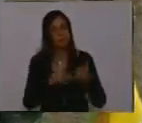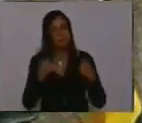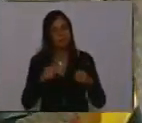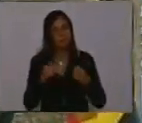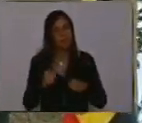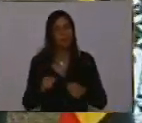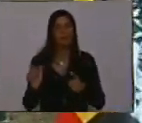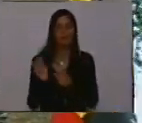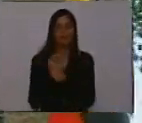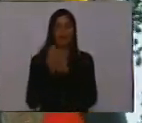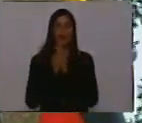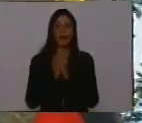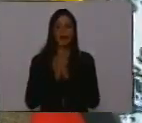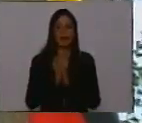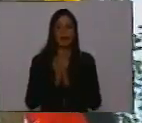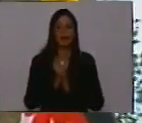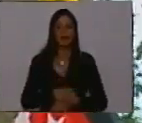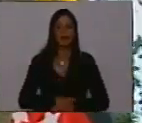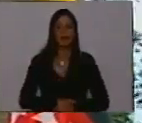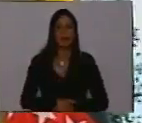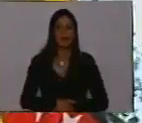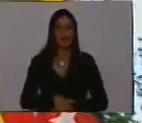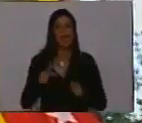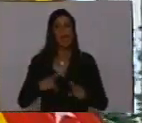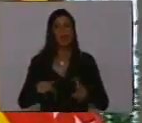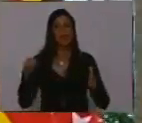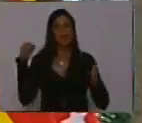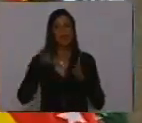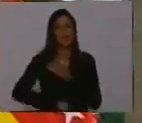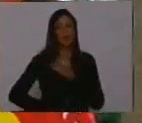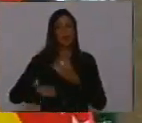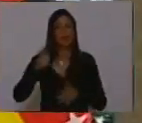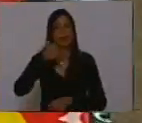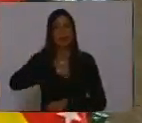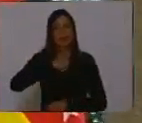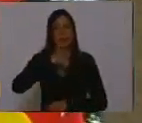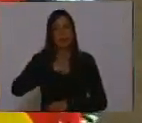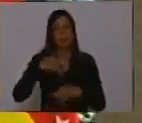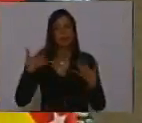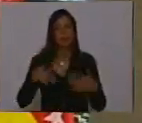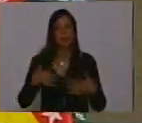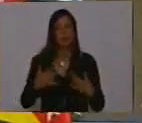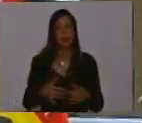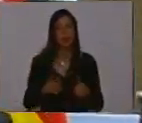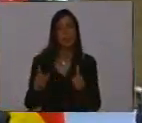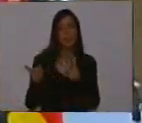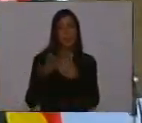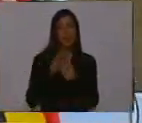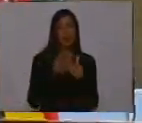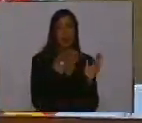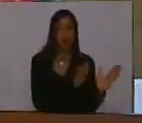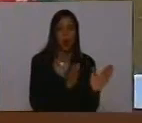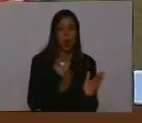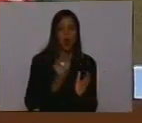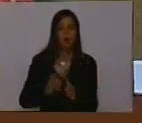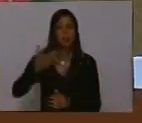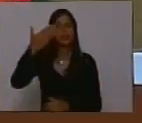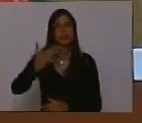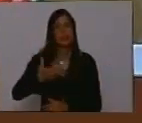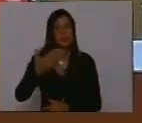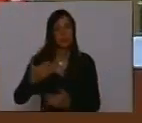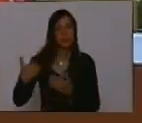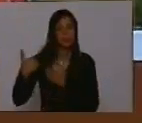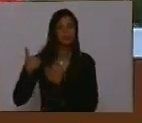posible. Pero eso es una batalla en la cual la organización tendrá el